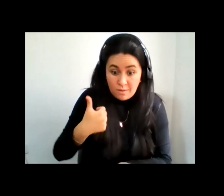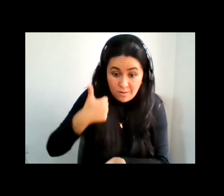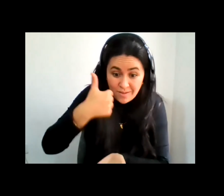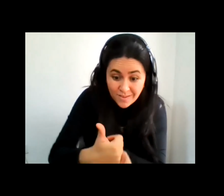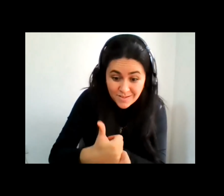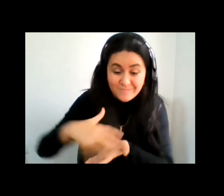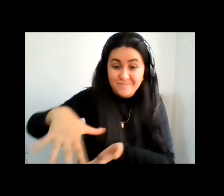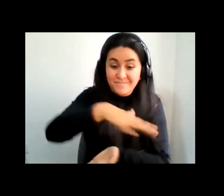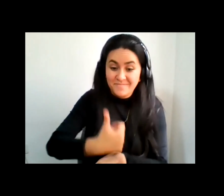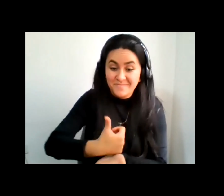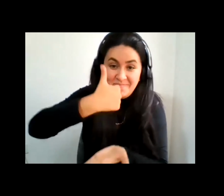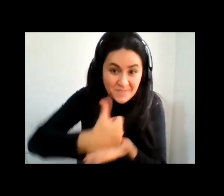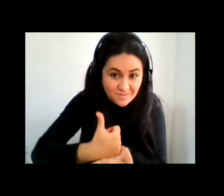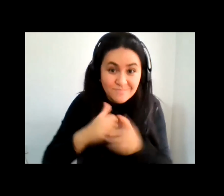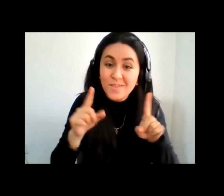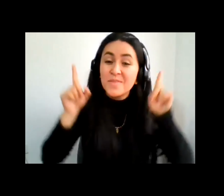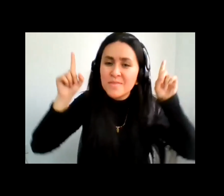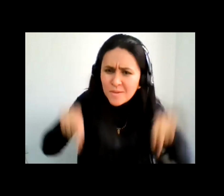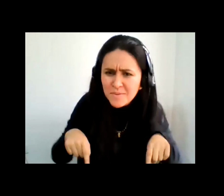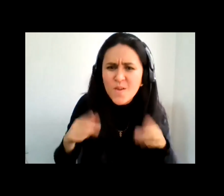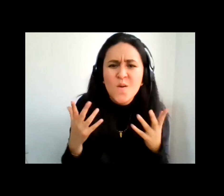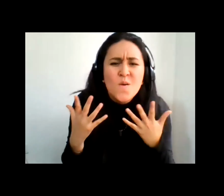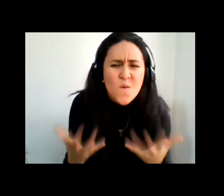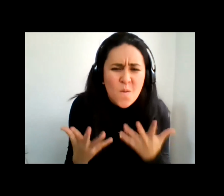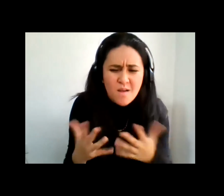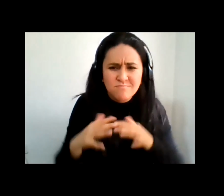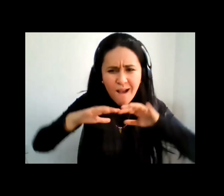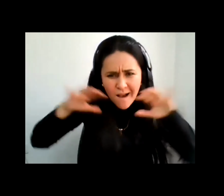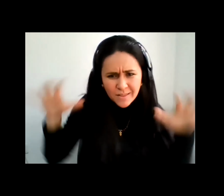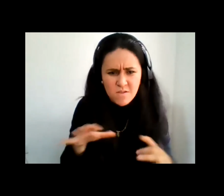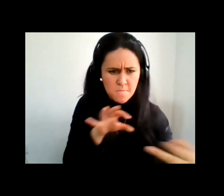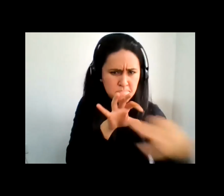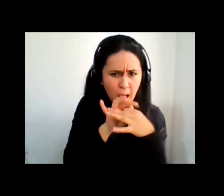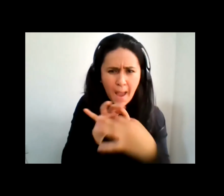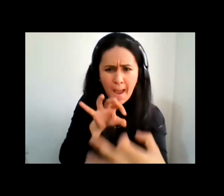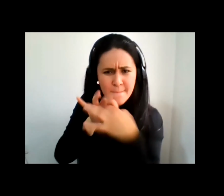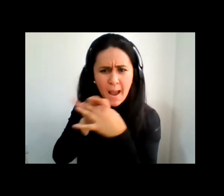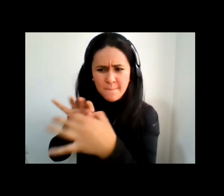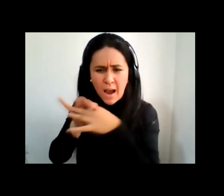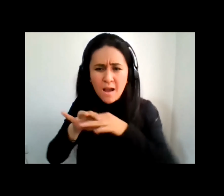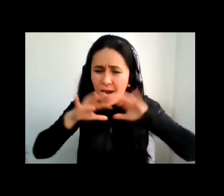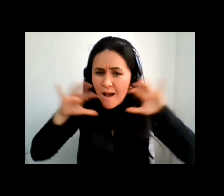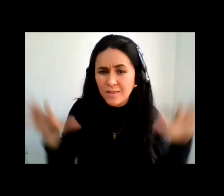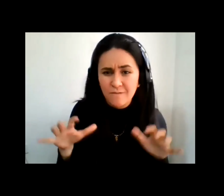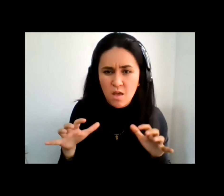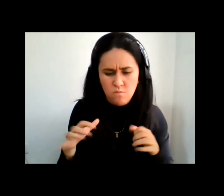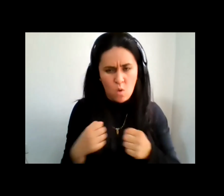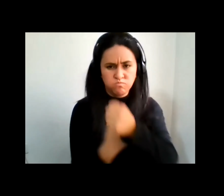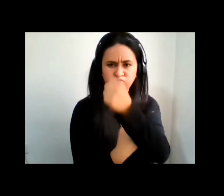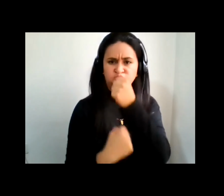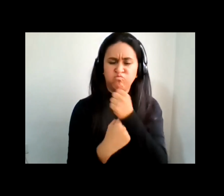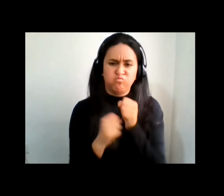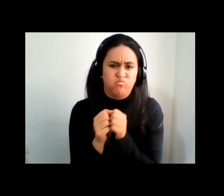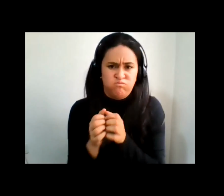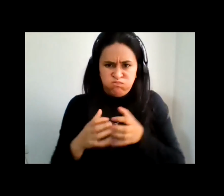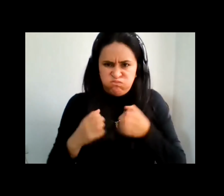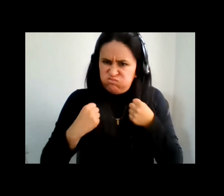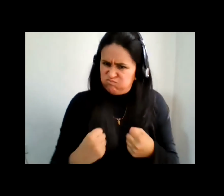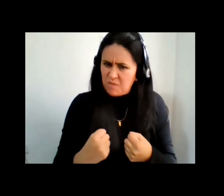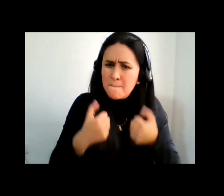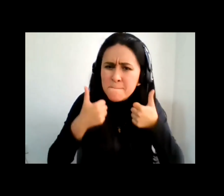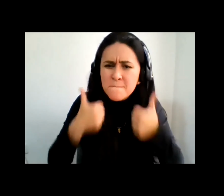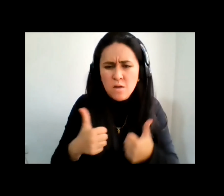van acompañando en el conjunto de actividades que busca fortalecer la agenda de